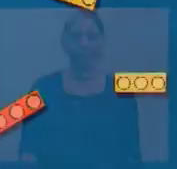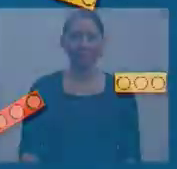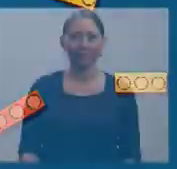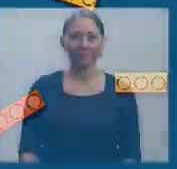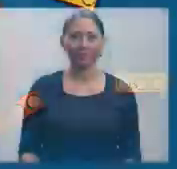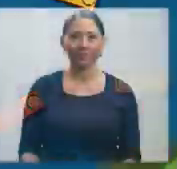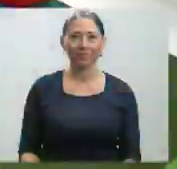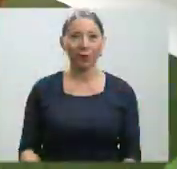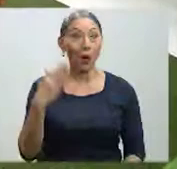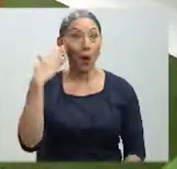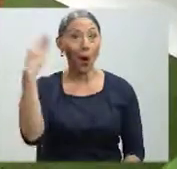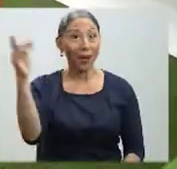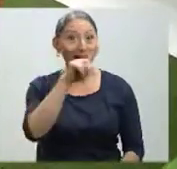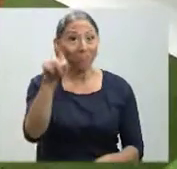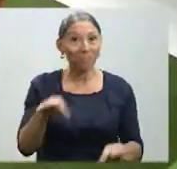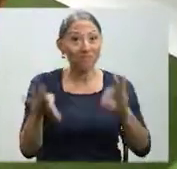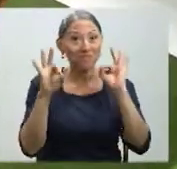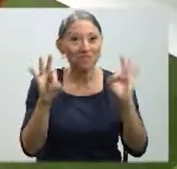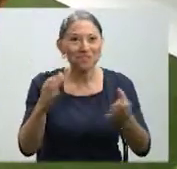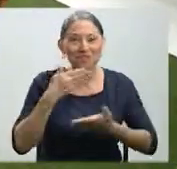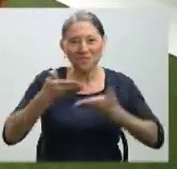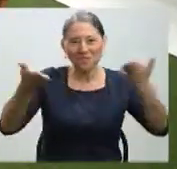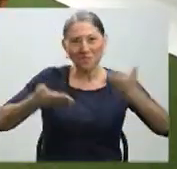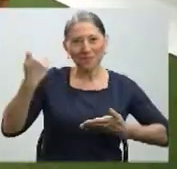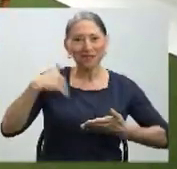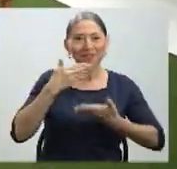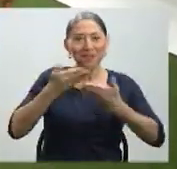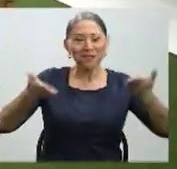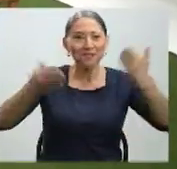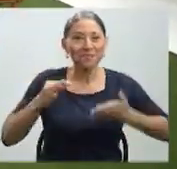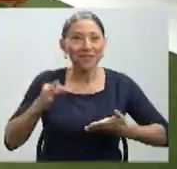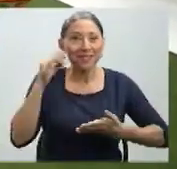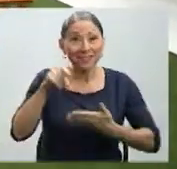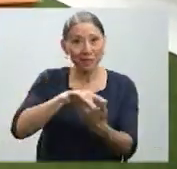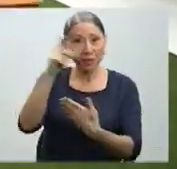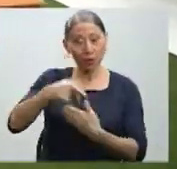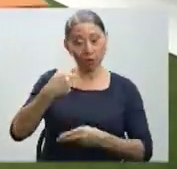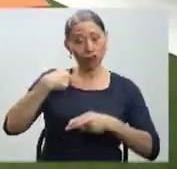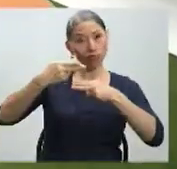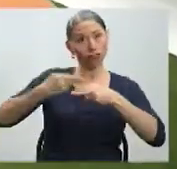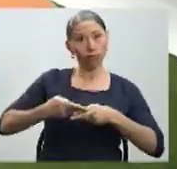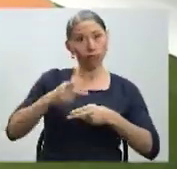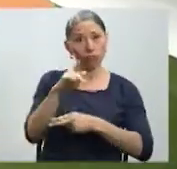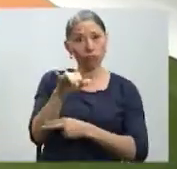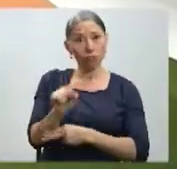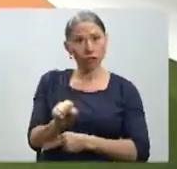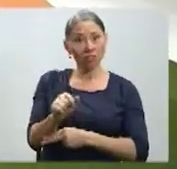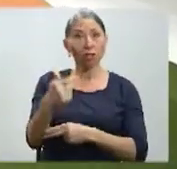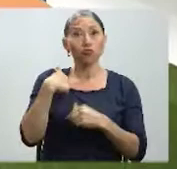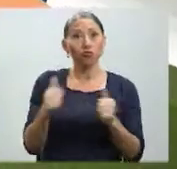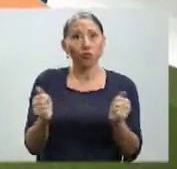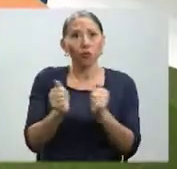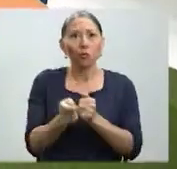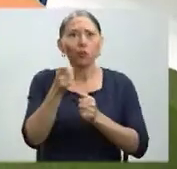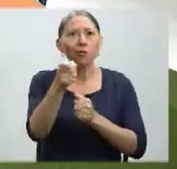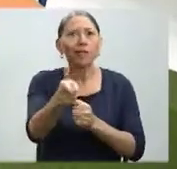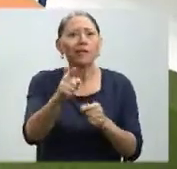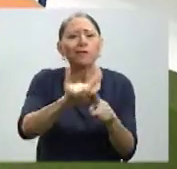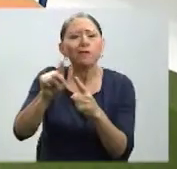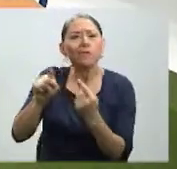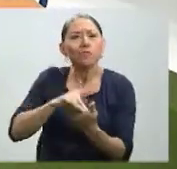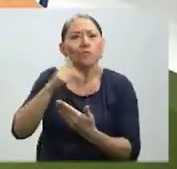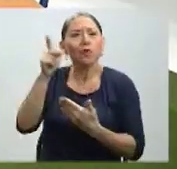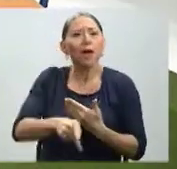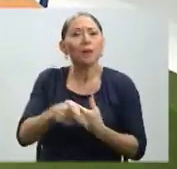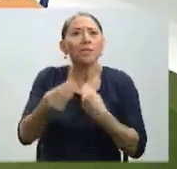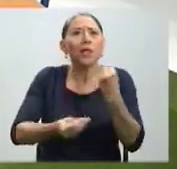tarde. Hola, ¿cómo están? Bienvenidos y bienvenidas a este programa. Yo soy Luis y voy a estar acompañándolos en esta serie de programas donde vamos